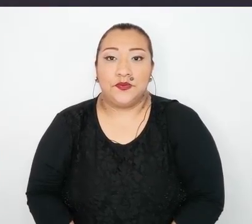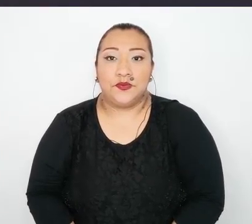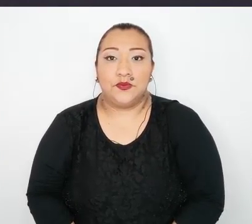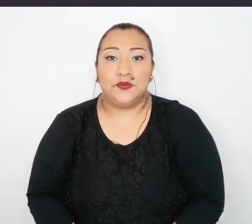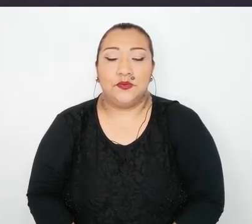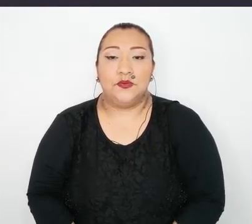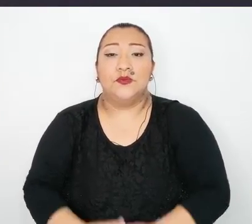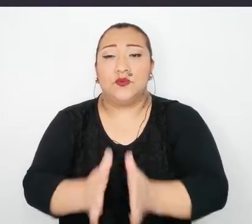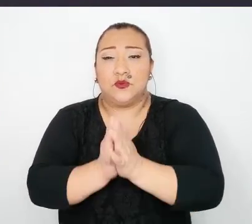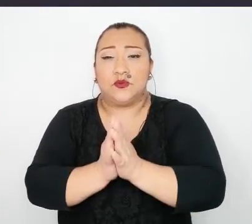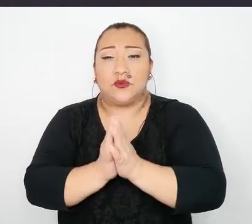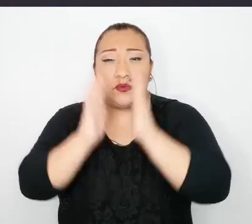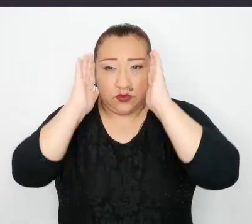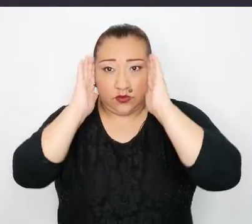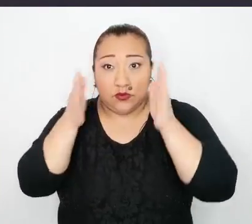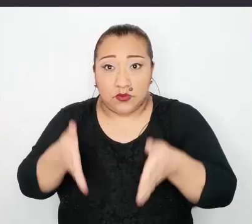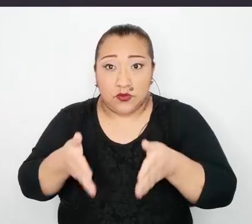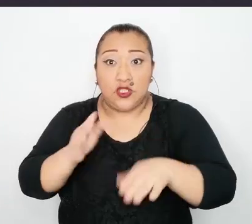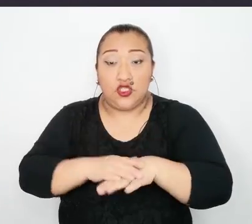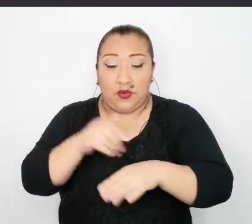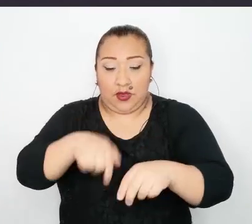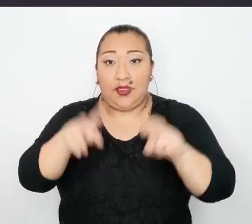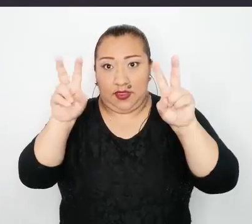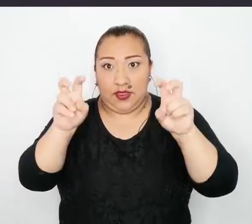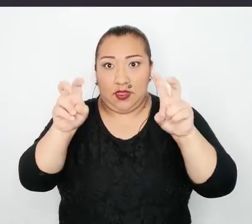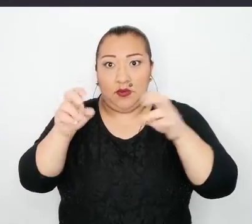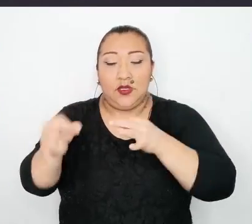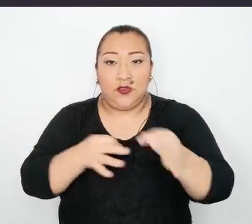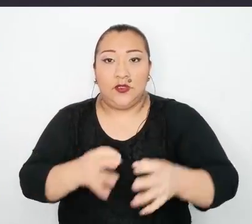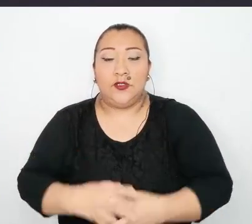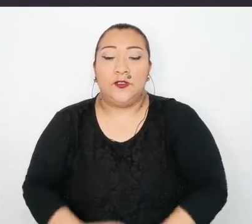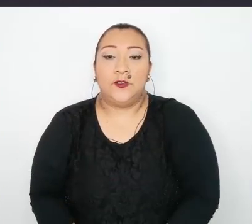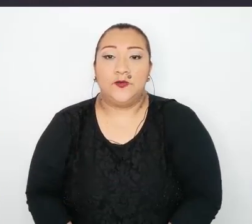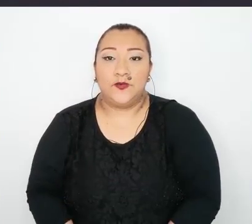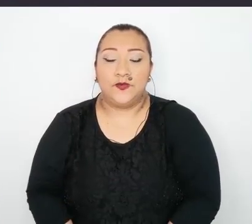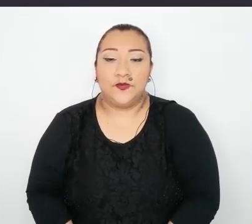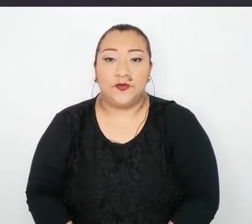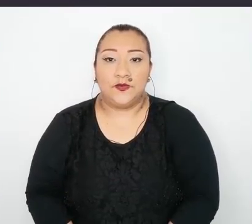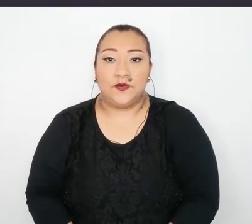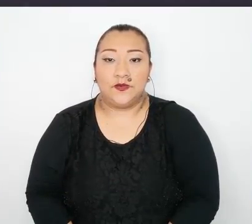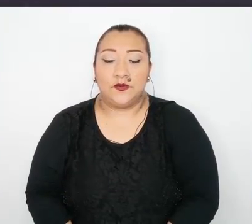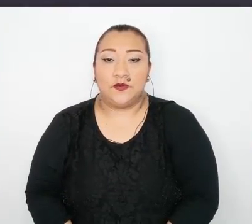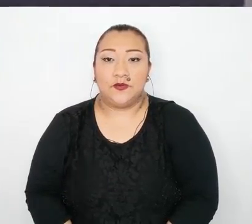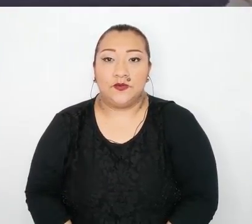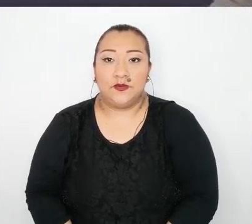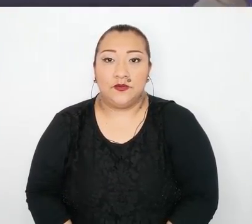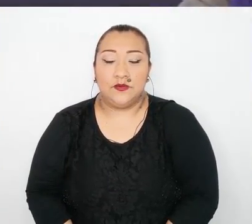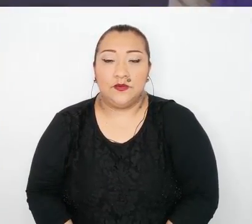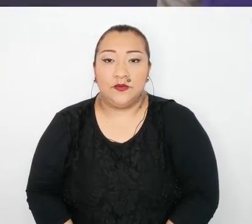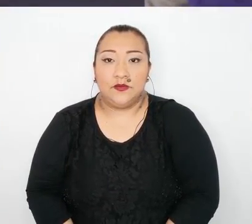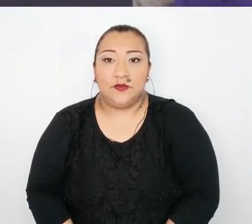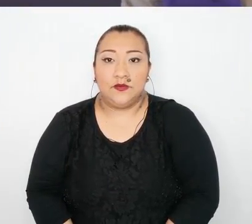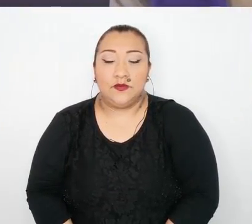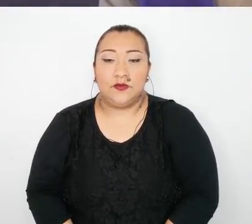Sí. Y les rogaría que nos enfoquemos fundamentalmente en este comunicado. Gracias.